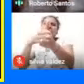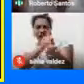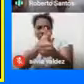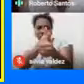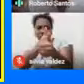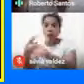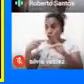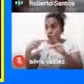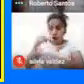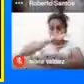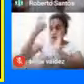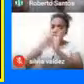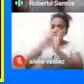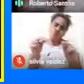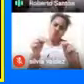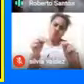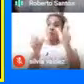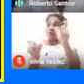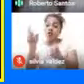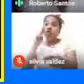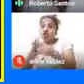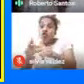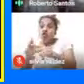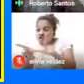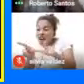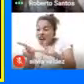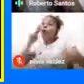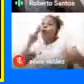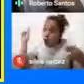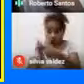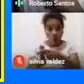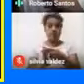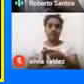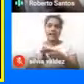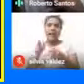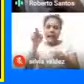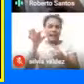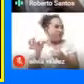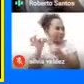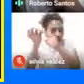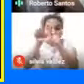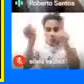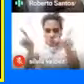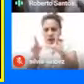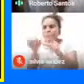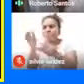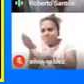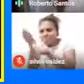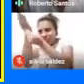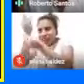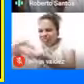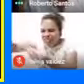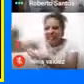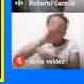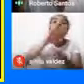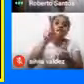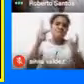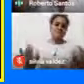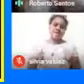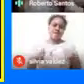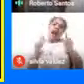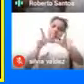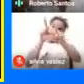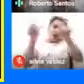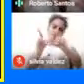conozco Quienes conocen Los lugares Y conocen Especialmente Los lugares sagrados Que están alrededor Son los que viven allí Y bueno